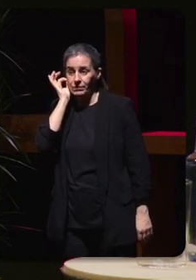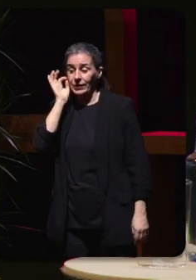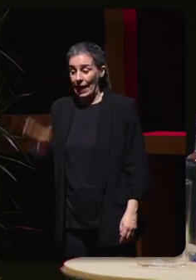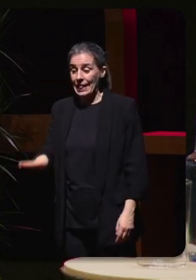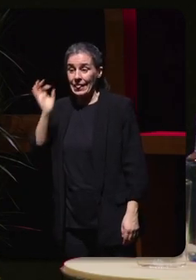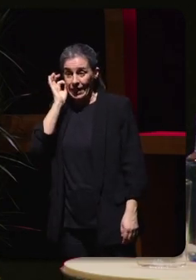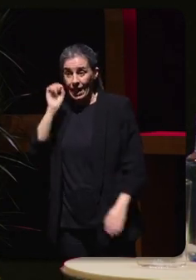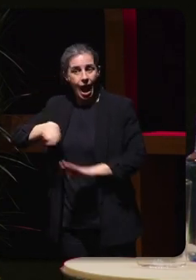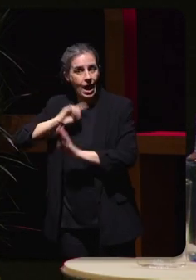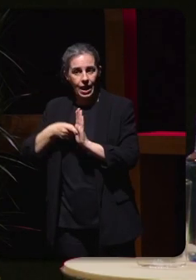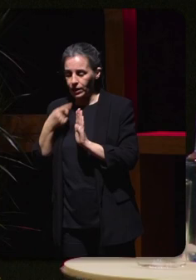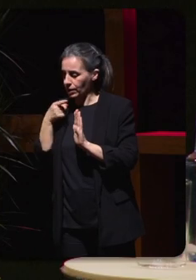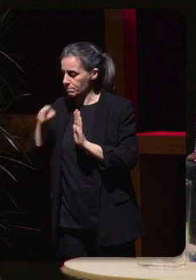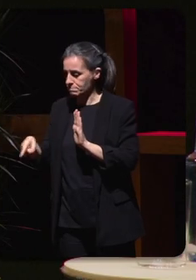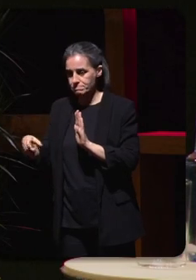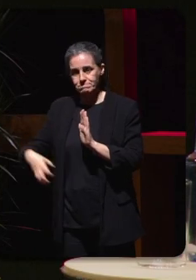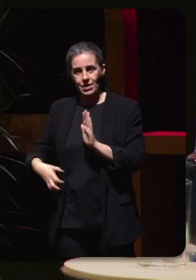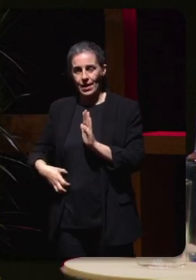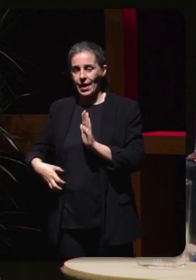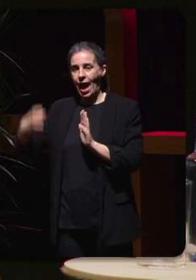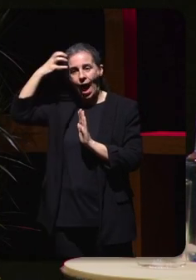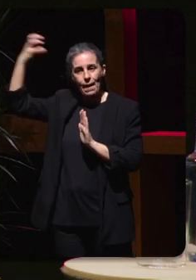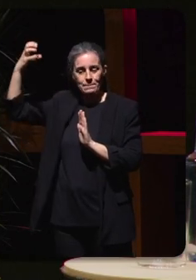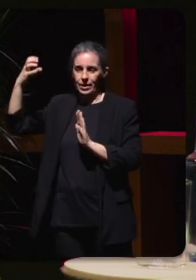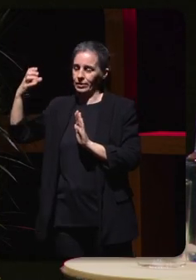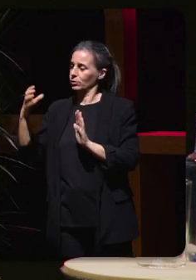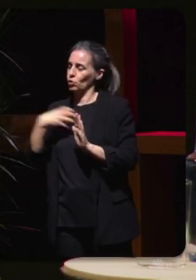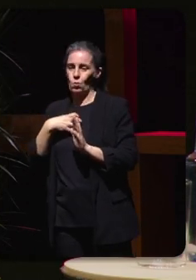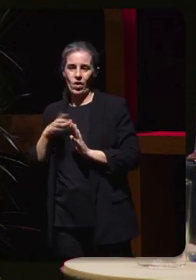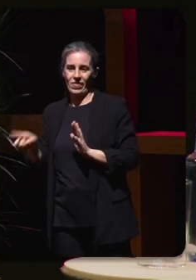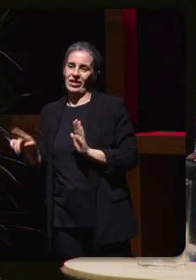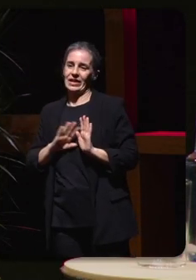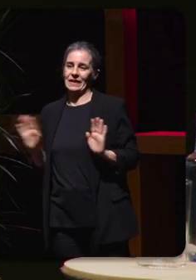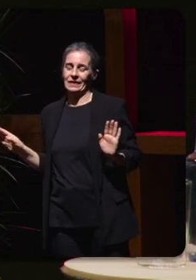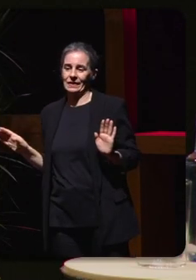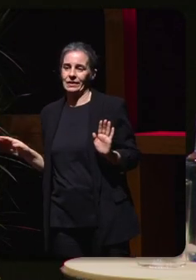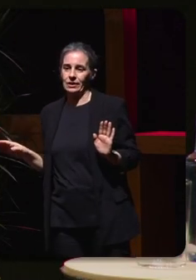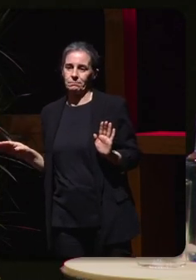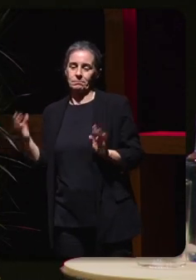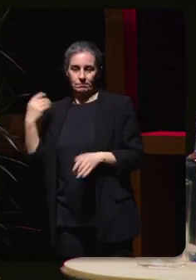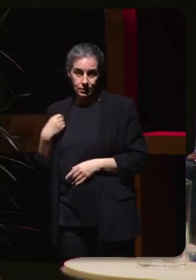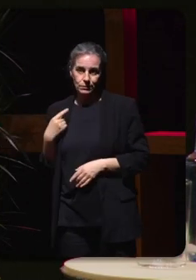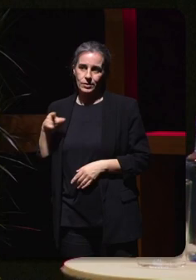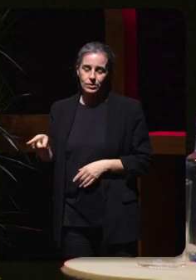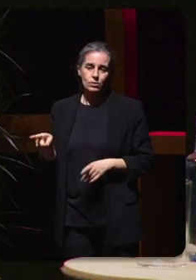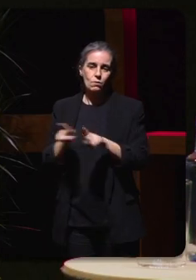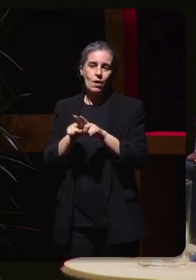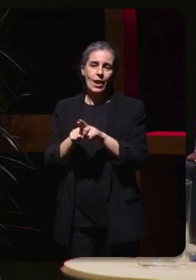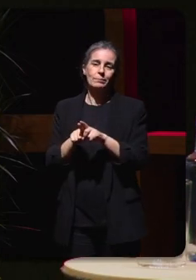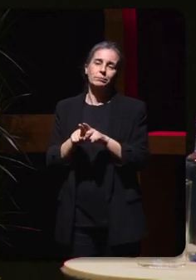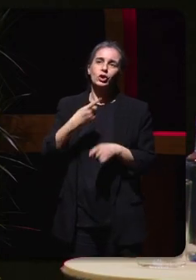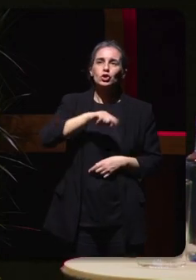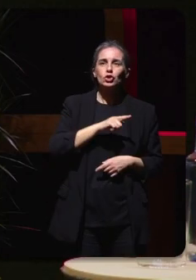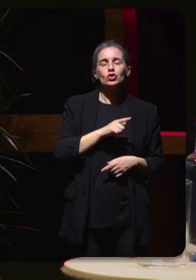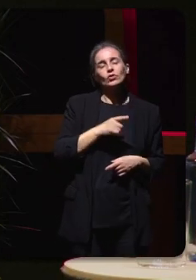no podía ser nunca emperatriz, ¿no? Es una ley sálica real, ¿no? O sea, no es de preferencia de varón como la nuestra,